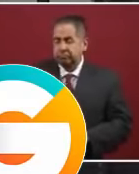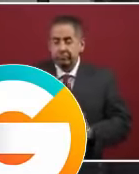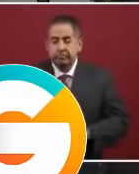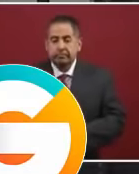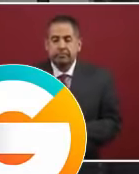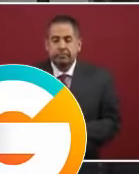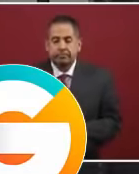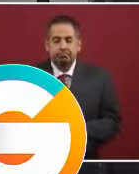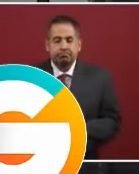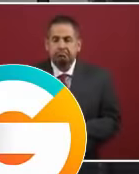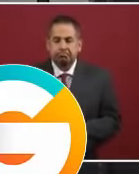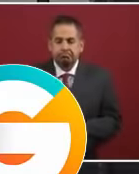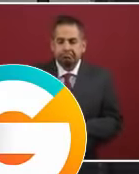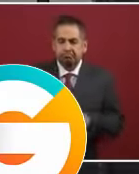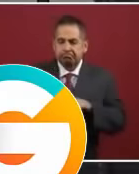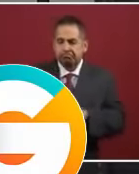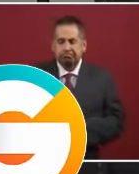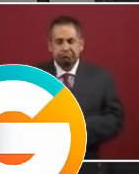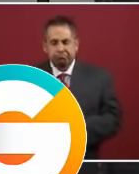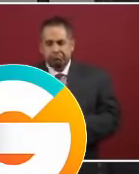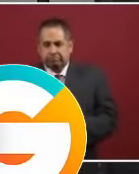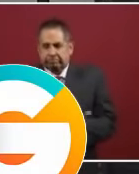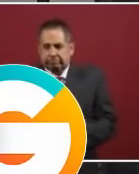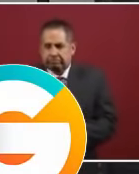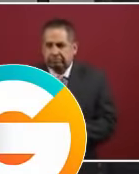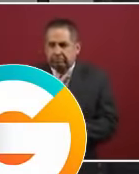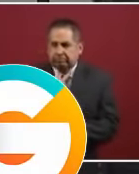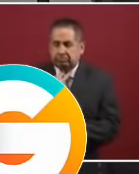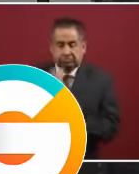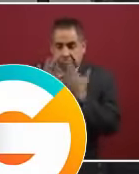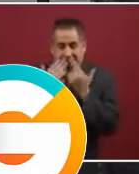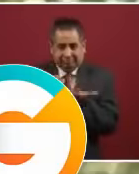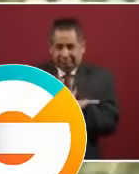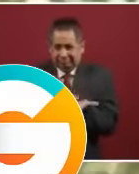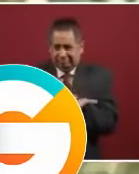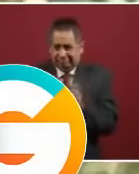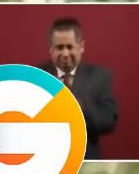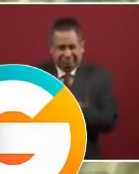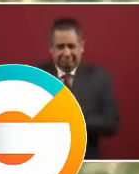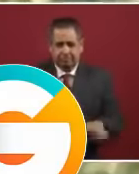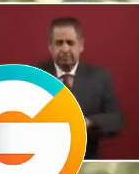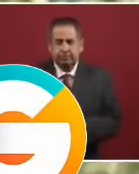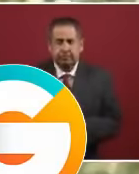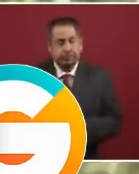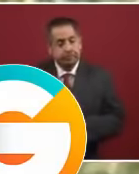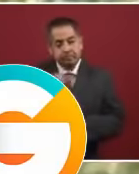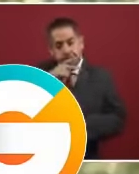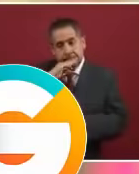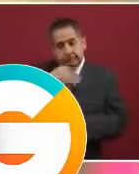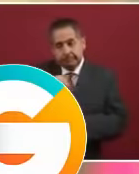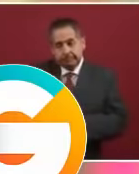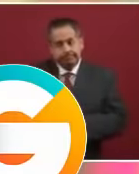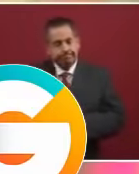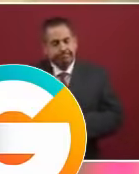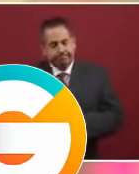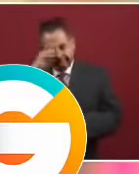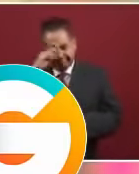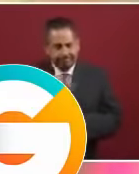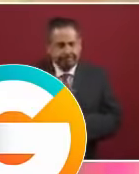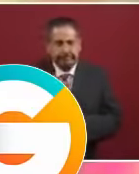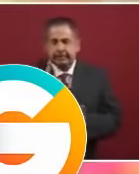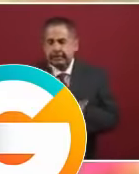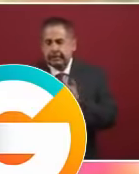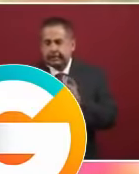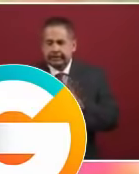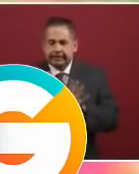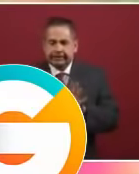me quedo sin empleo, me quedo sin nada, ¿no? Como padres de familia, como que pusimos